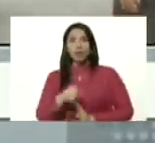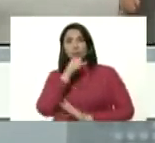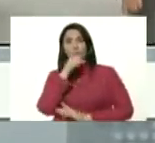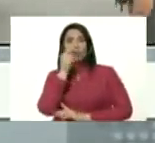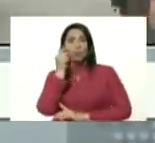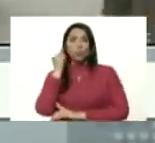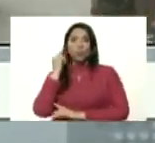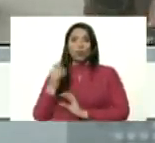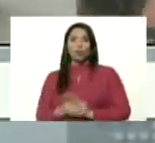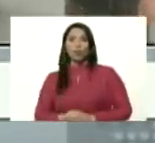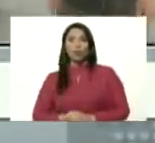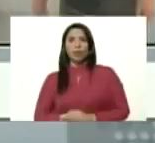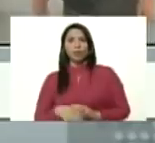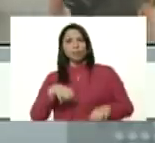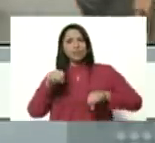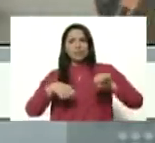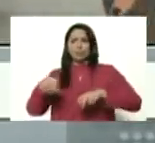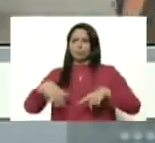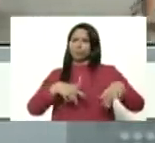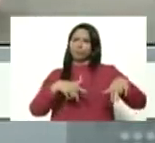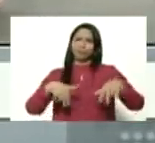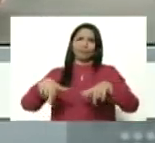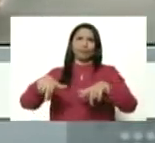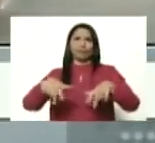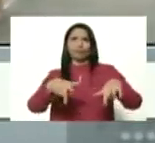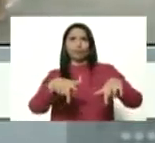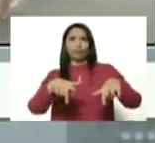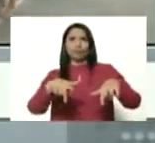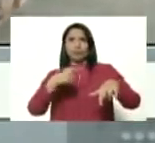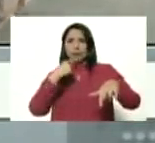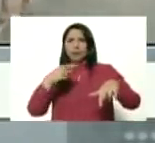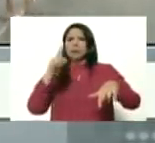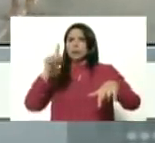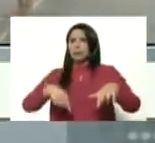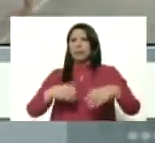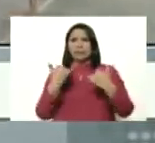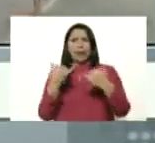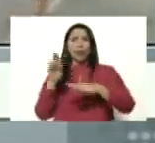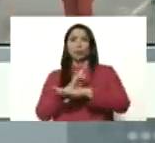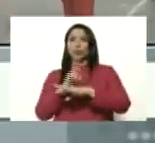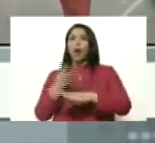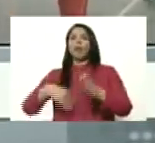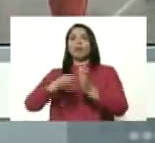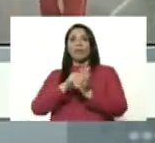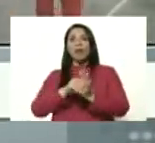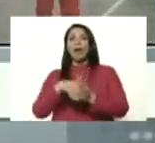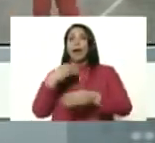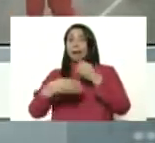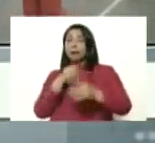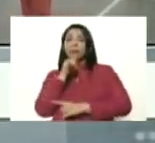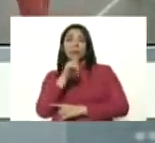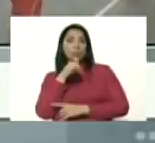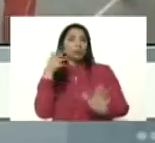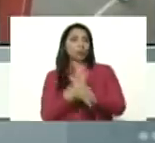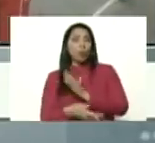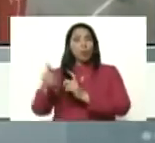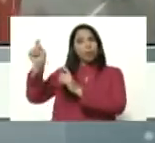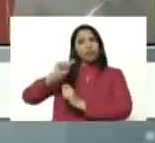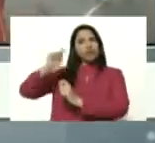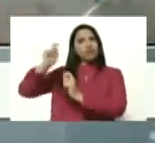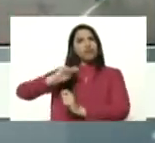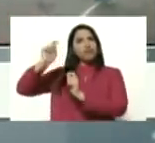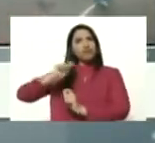abuelas, con sus bicicletas, patinetas. He dicho que se ha puesto de moda. Hay que hacer un reportaje, varios reportajes,